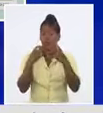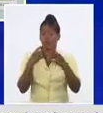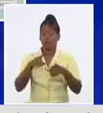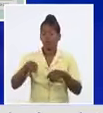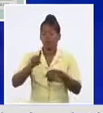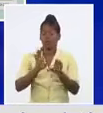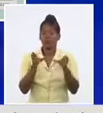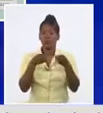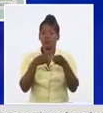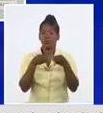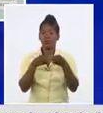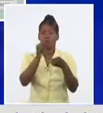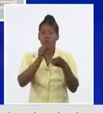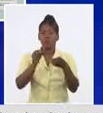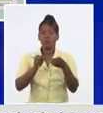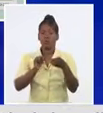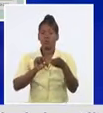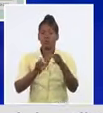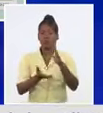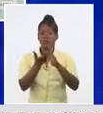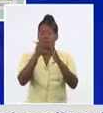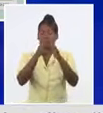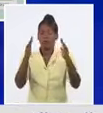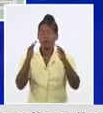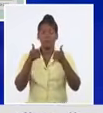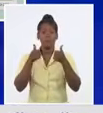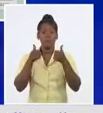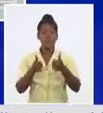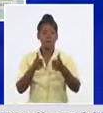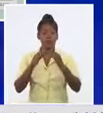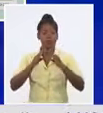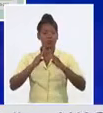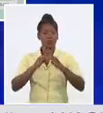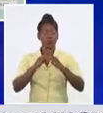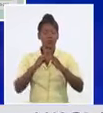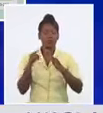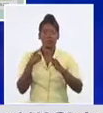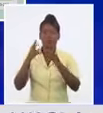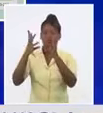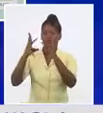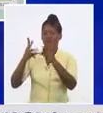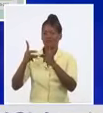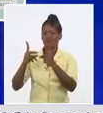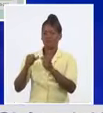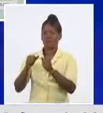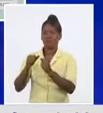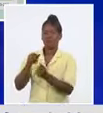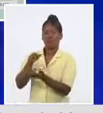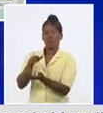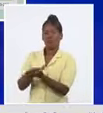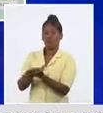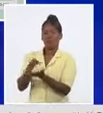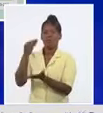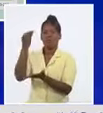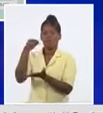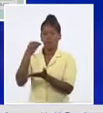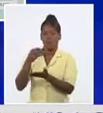de recuperados se va incrementando en nuestro país. Se procesaron ayer